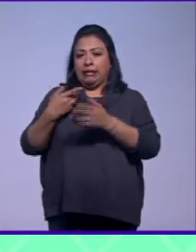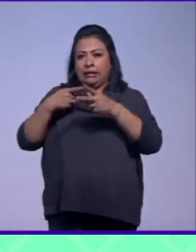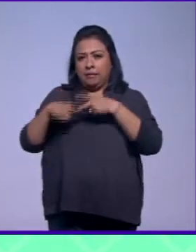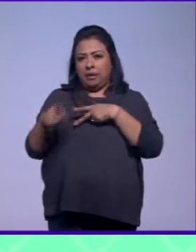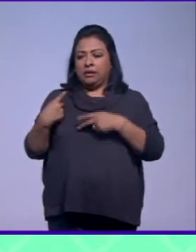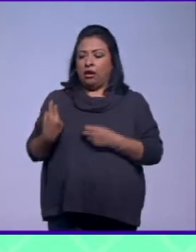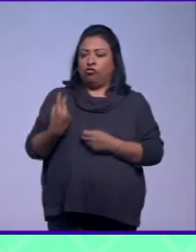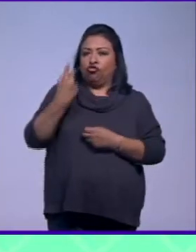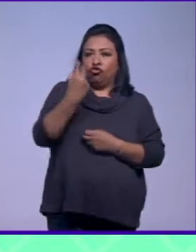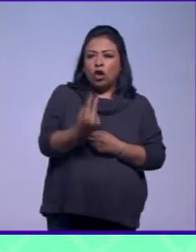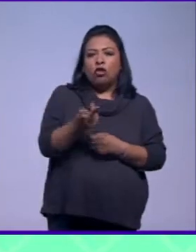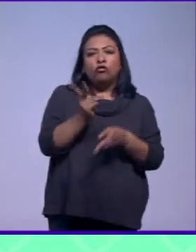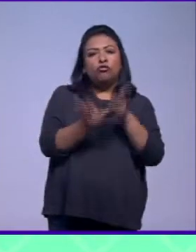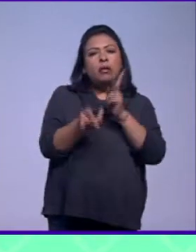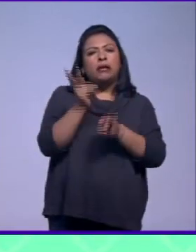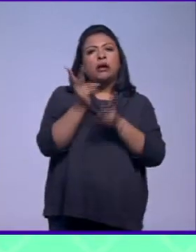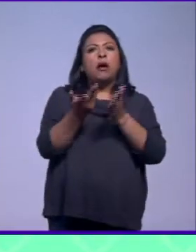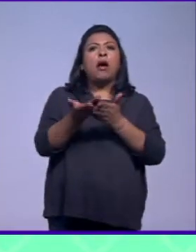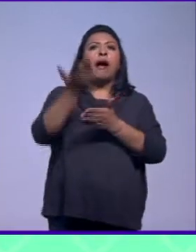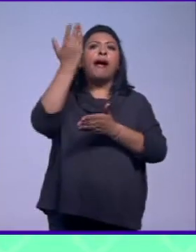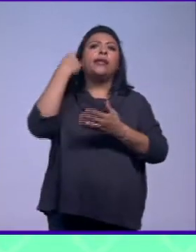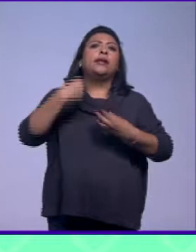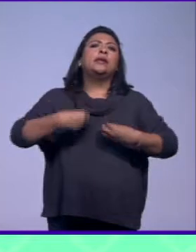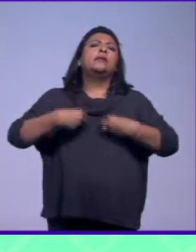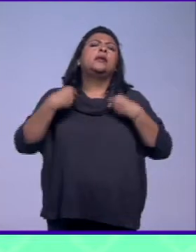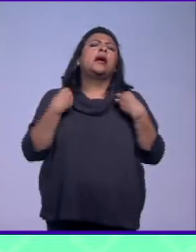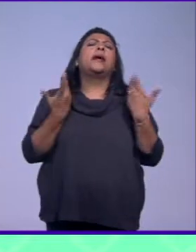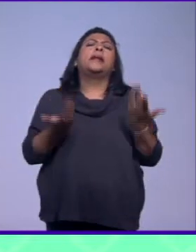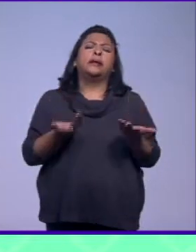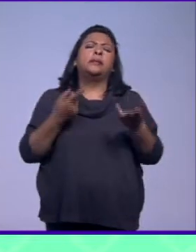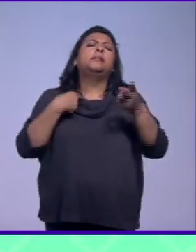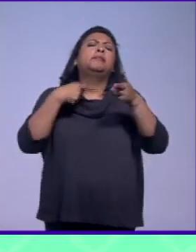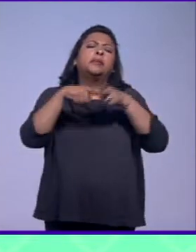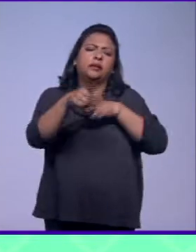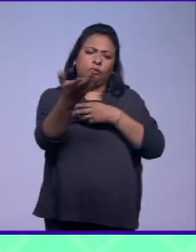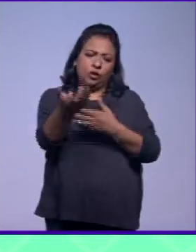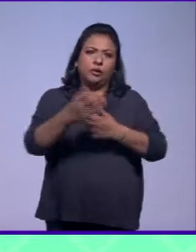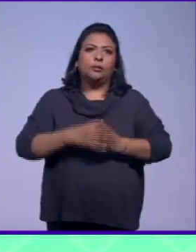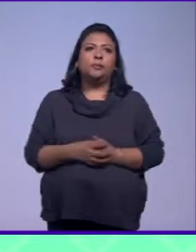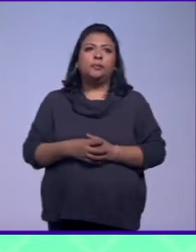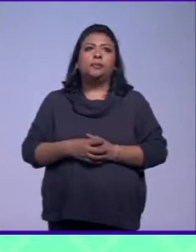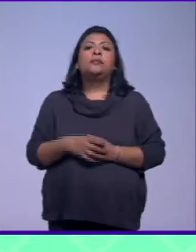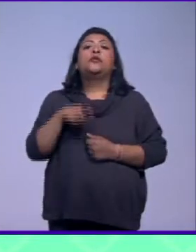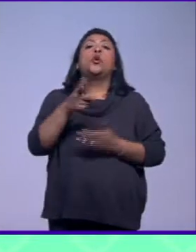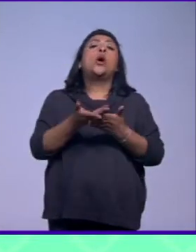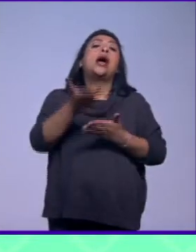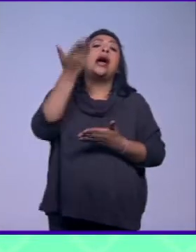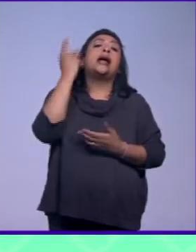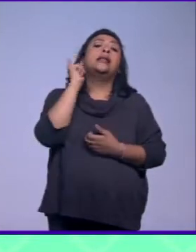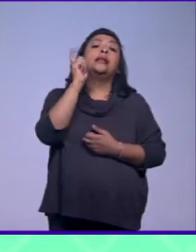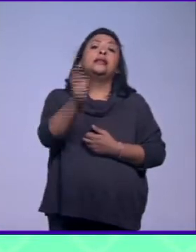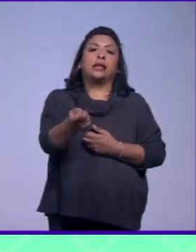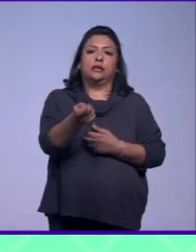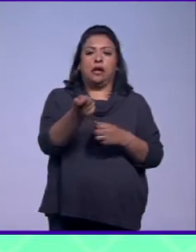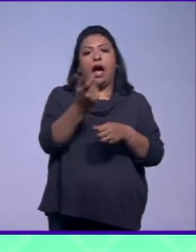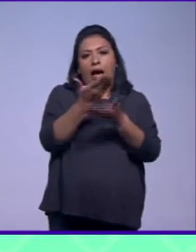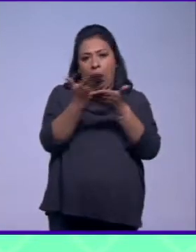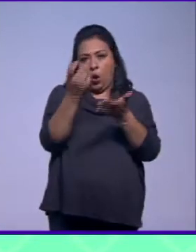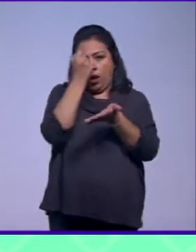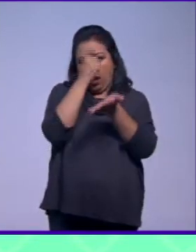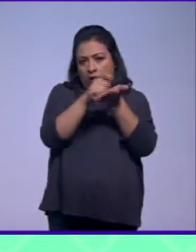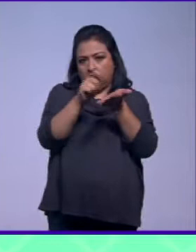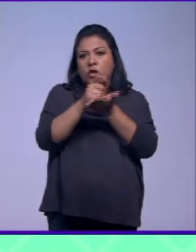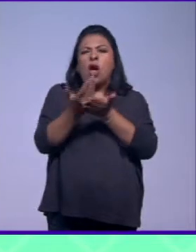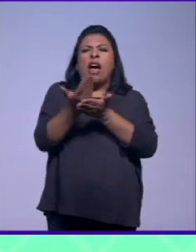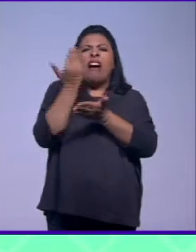a grabar de tu vida pasada a ver por qué no empezamos por ahí que eras antes que yo